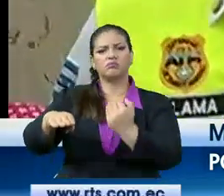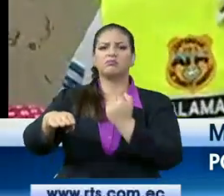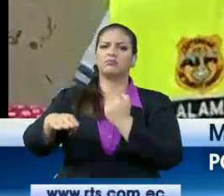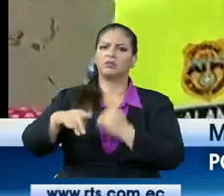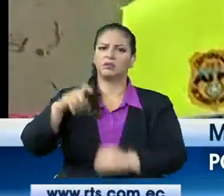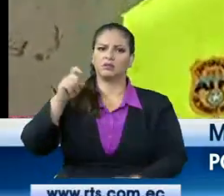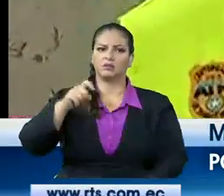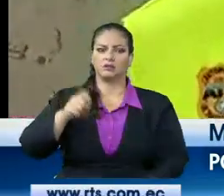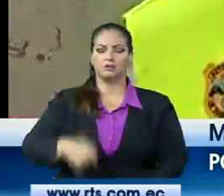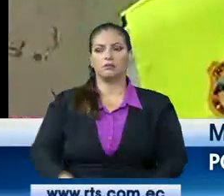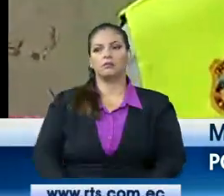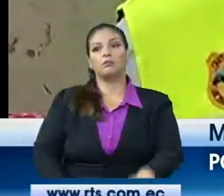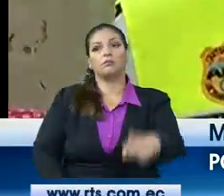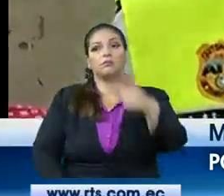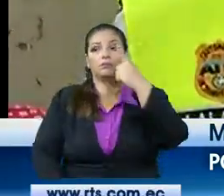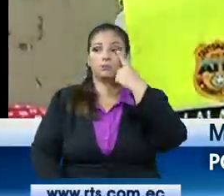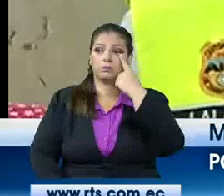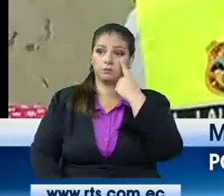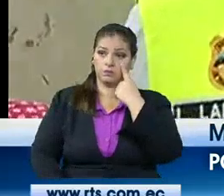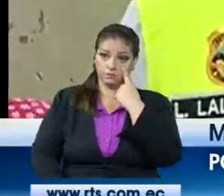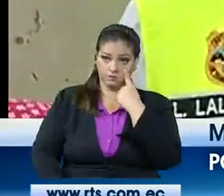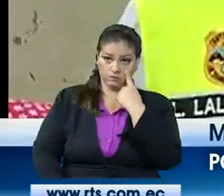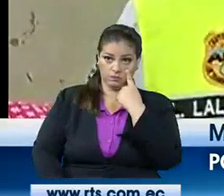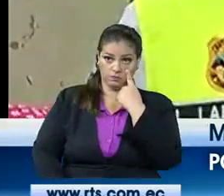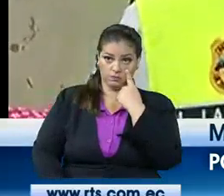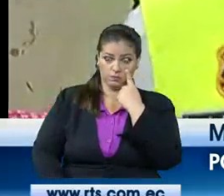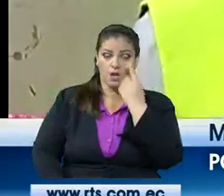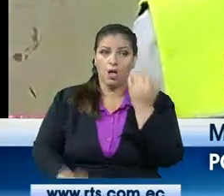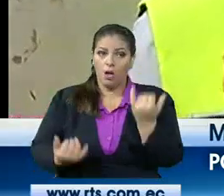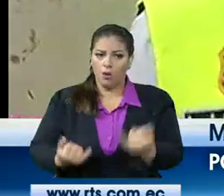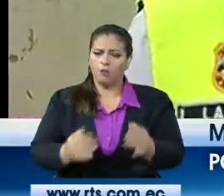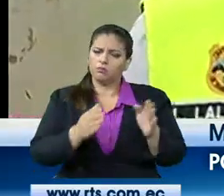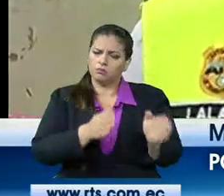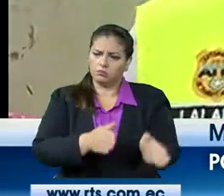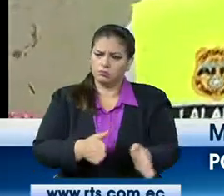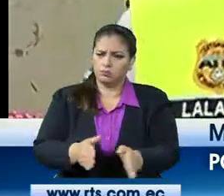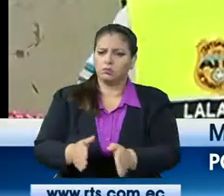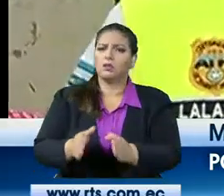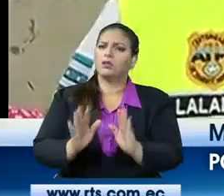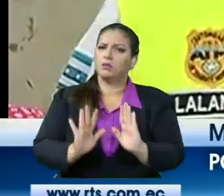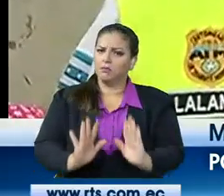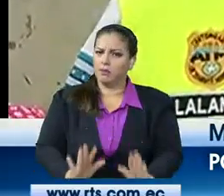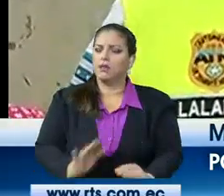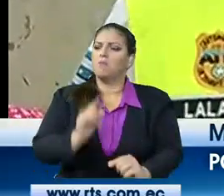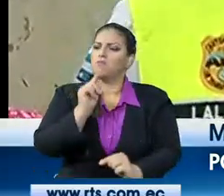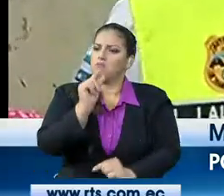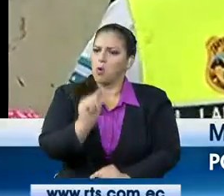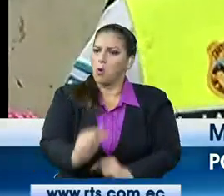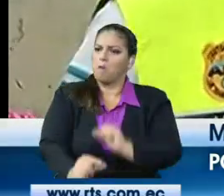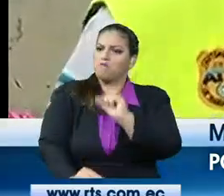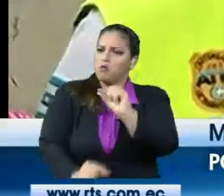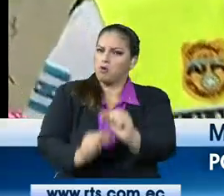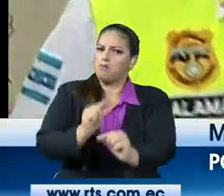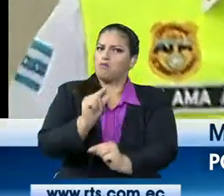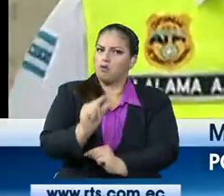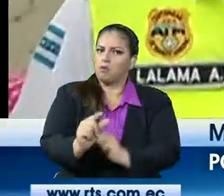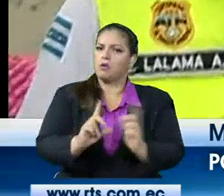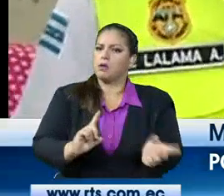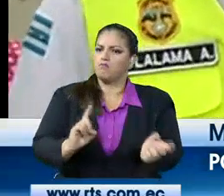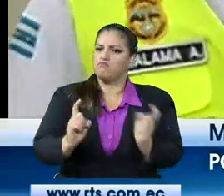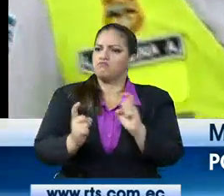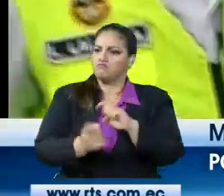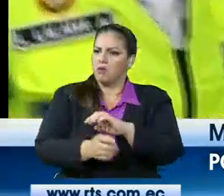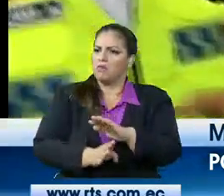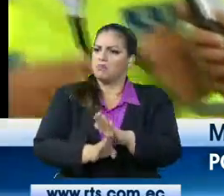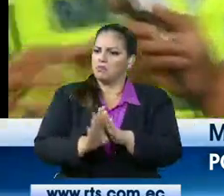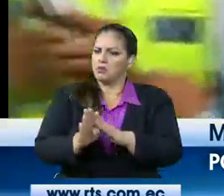esto, como le dije a ellos, es una primera acción que se ha tomado. Tenemos otras acciones que tomar y eso va a mejorar todo el sector. Lo que queremos